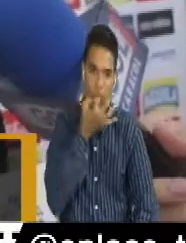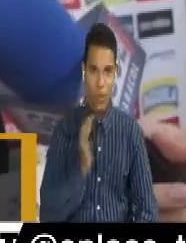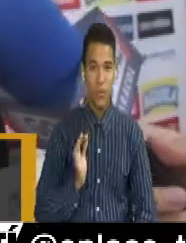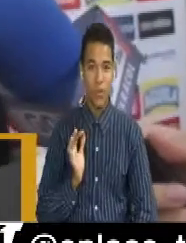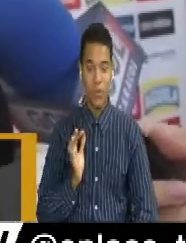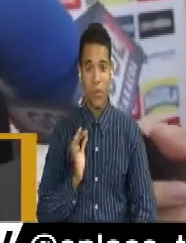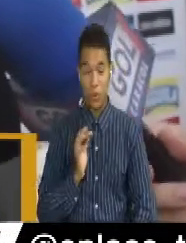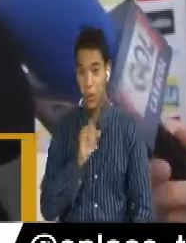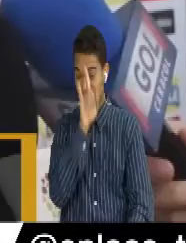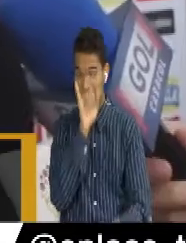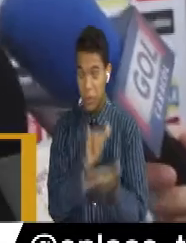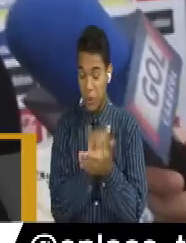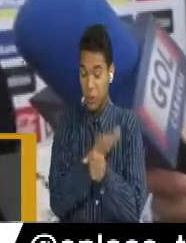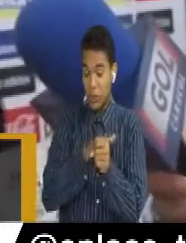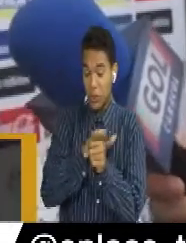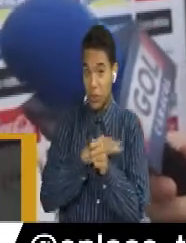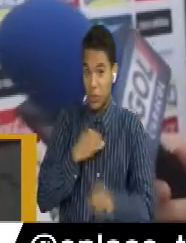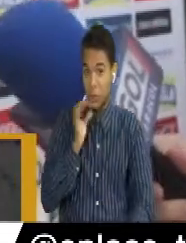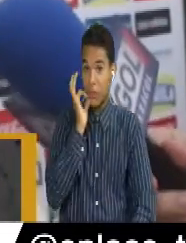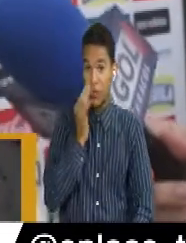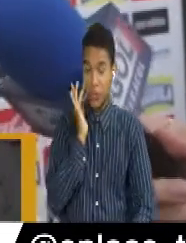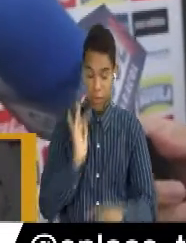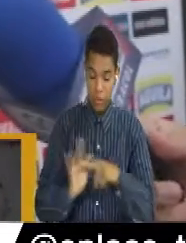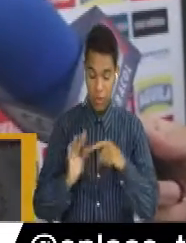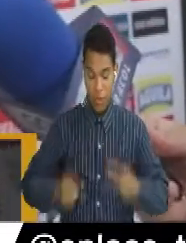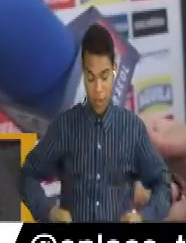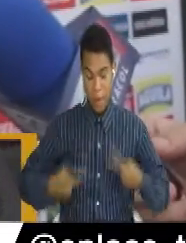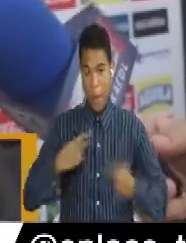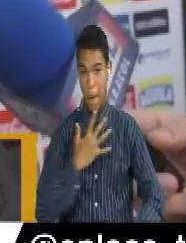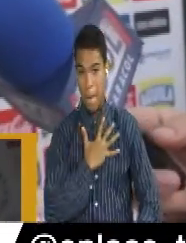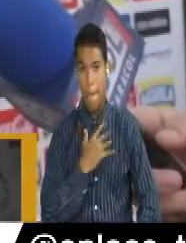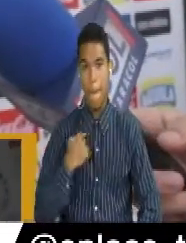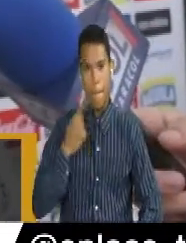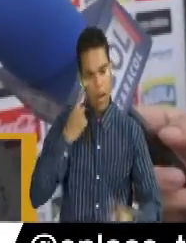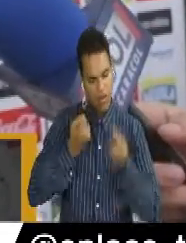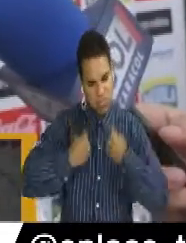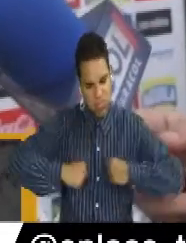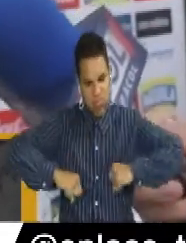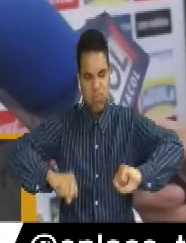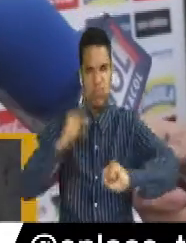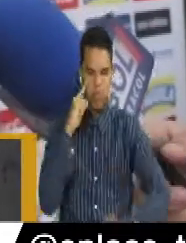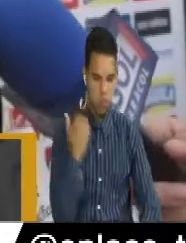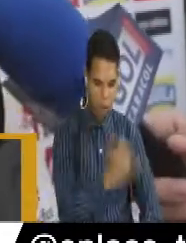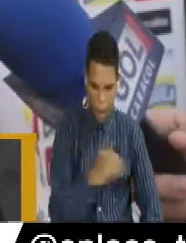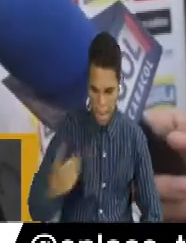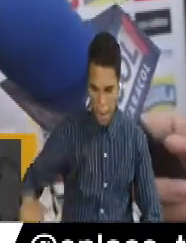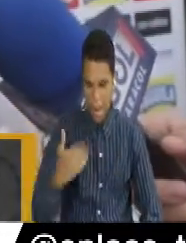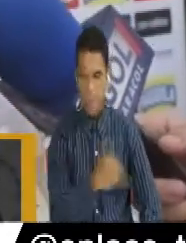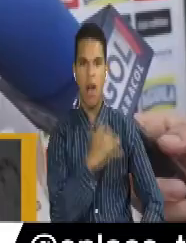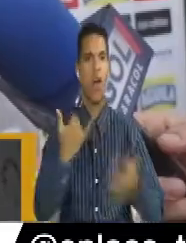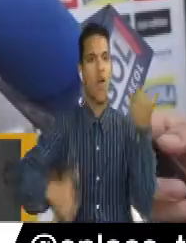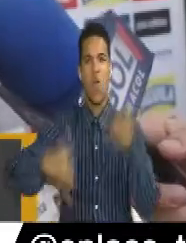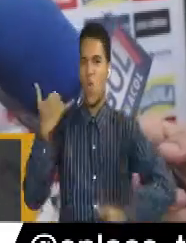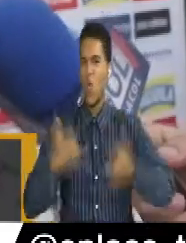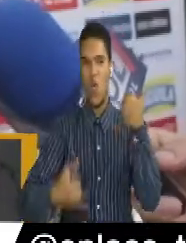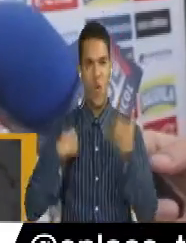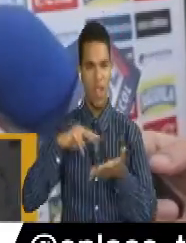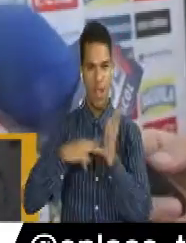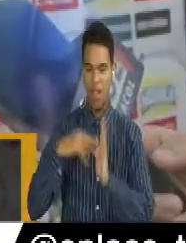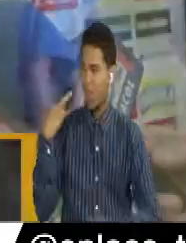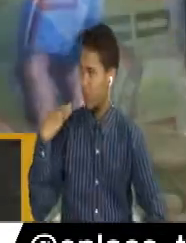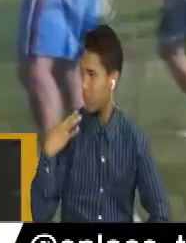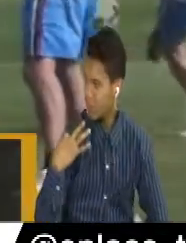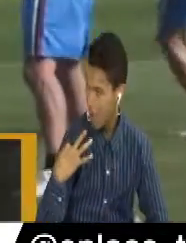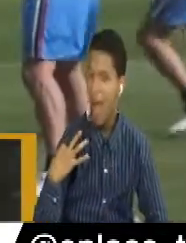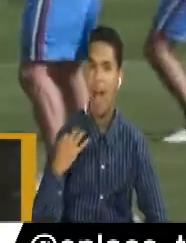eso. Ahora que llegó, es disfrutarlo, tratar de hacer las cosas bien y nada, jugar, que para eso es que se nos dio la